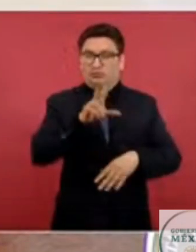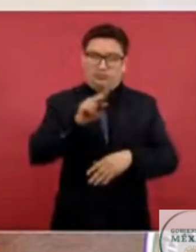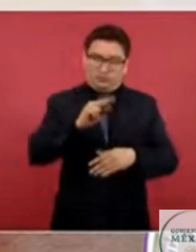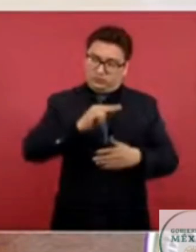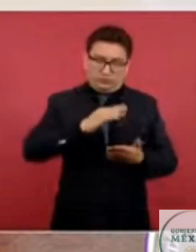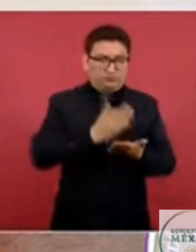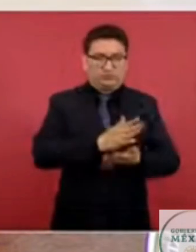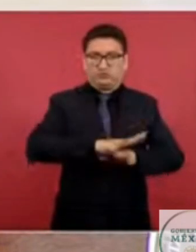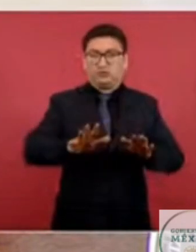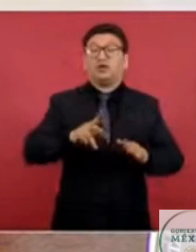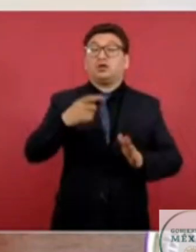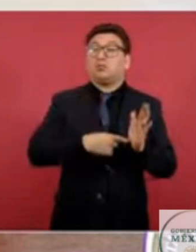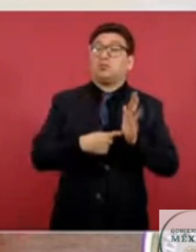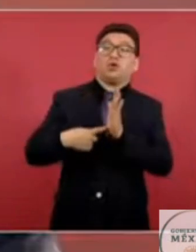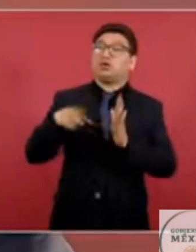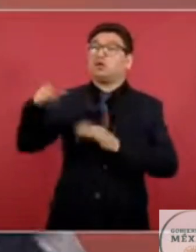hacer? Nada.